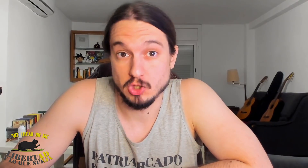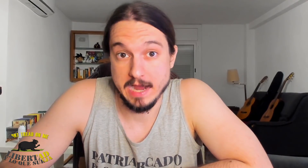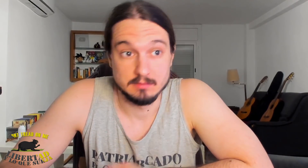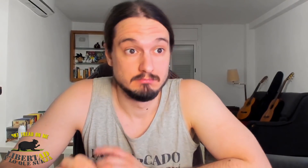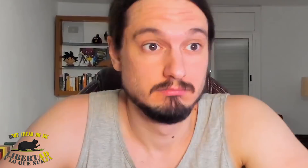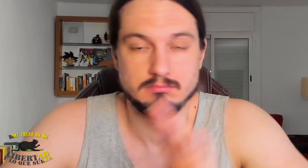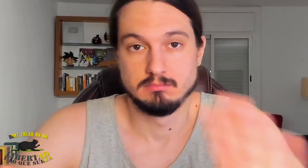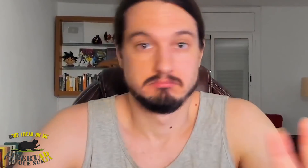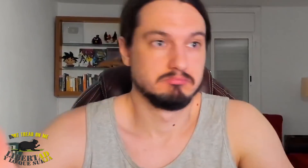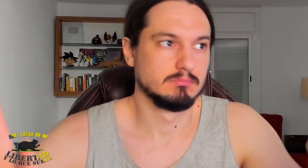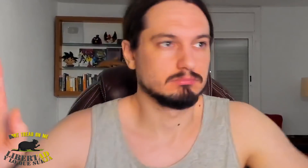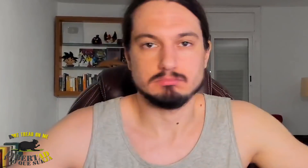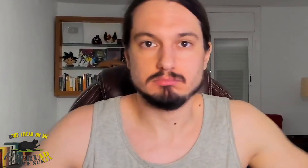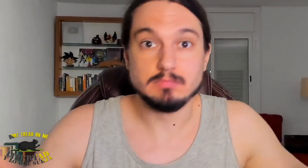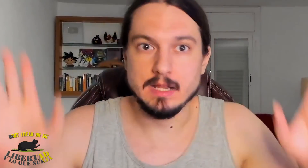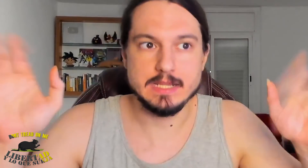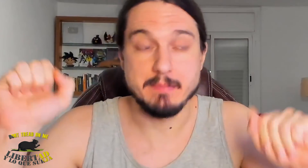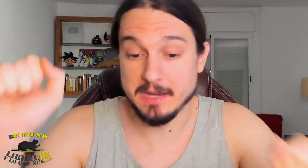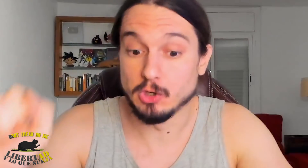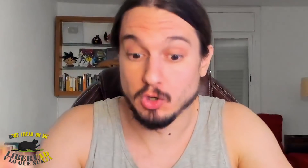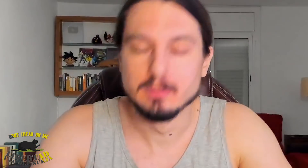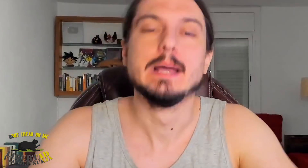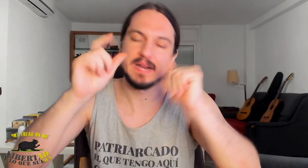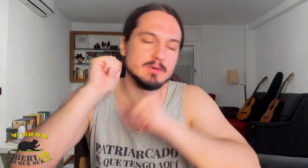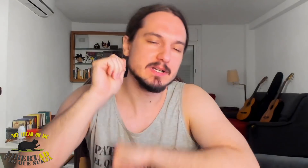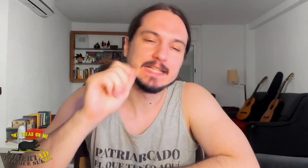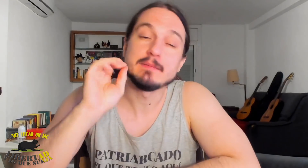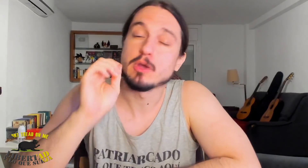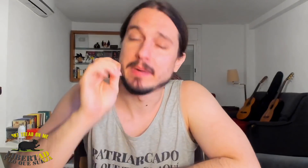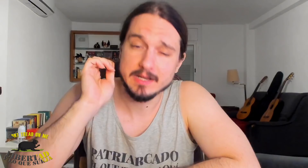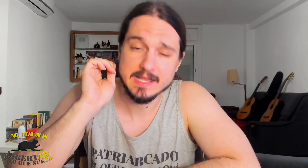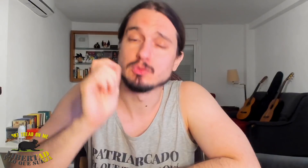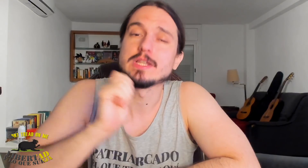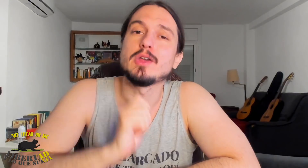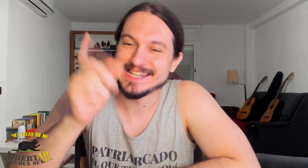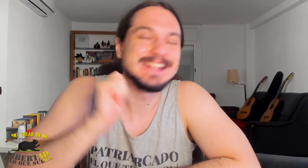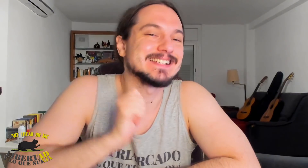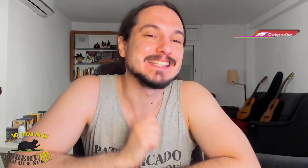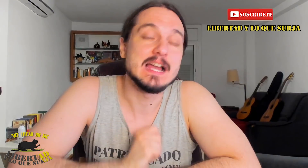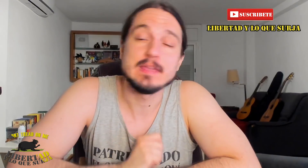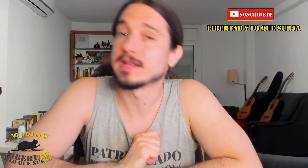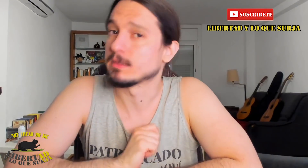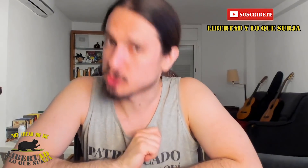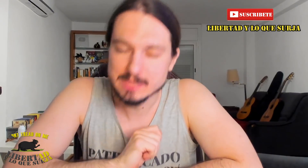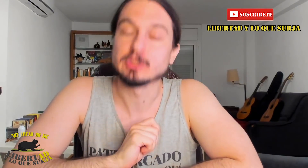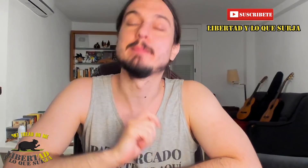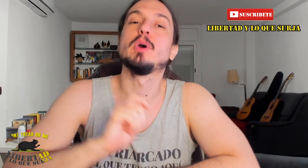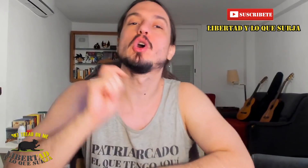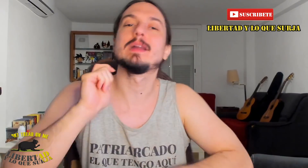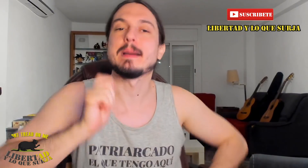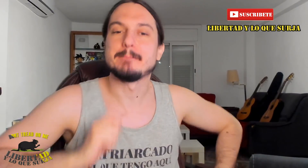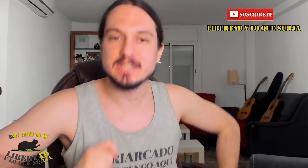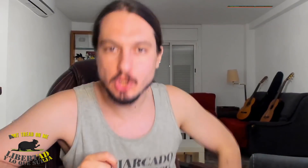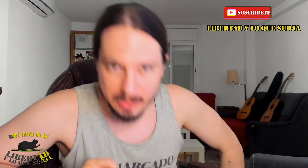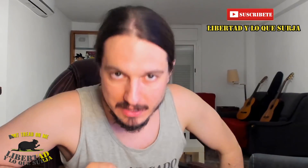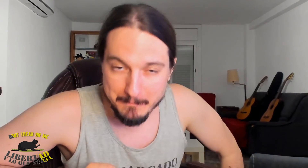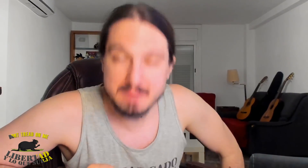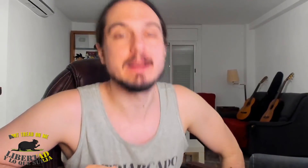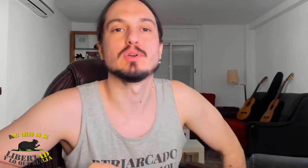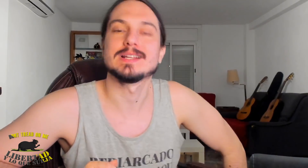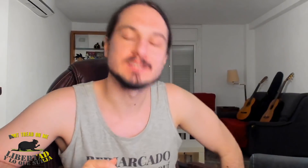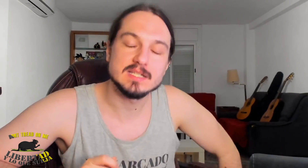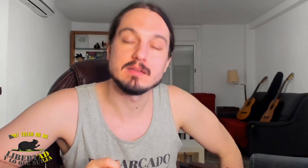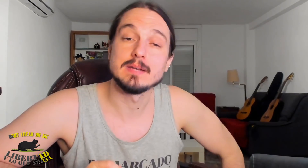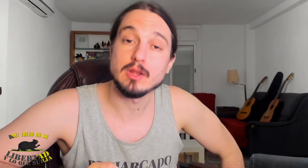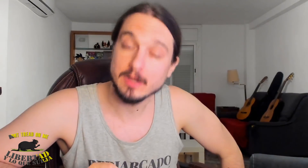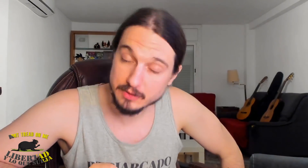como personas. Llámame loco. Pero bueno, hasta aquí el vídeo, espero que te haya gustado. Si quieres que siga aquí durante muchísimo tiempo, colabora en Patreon, colabora en